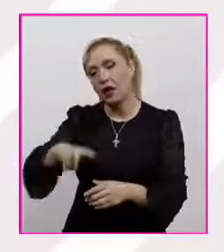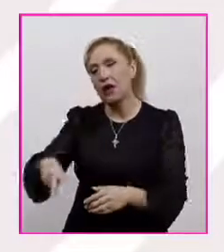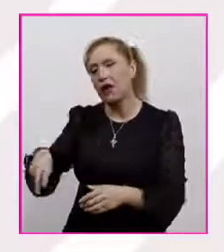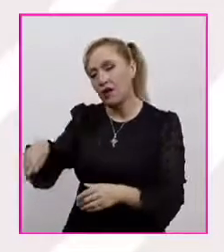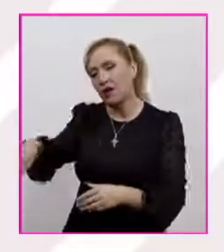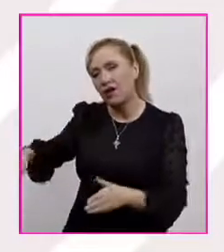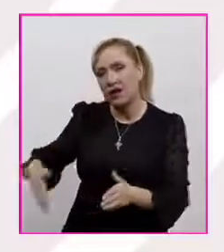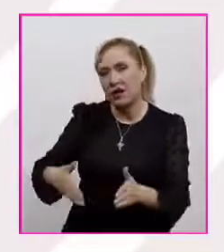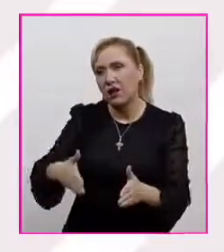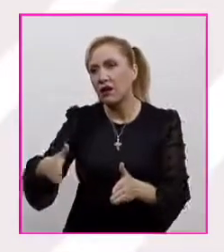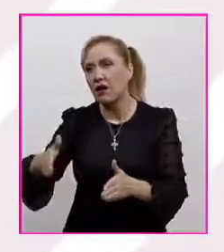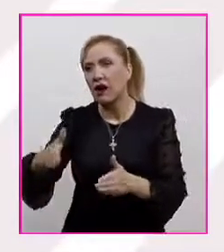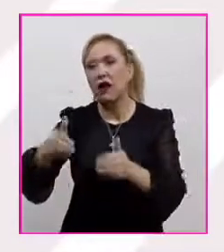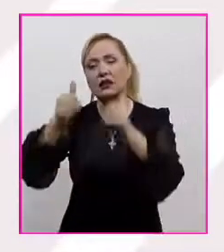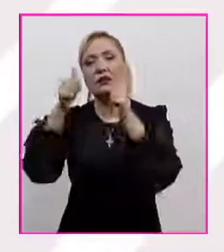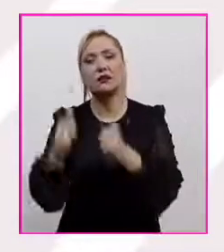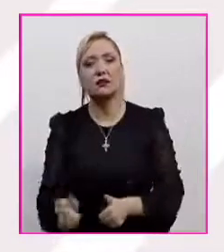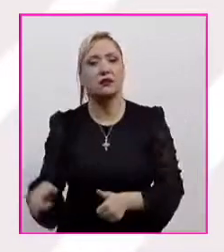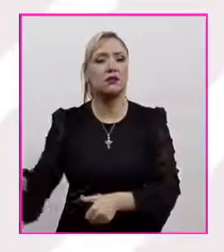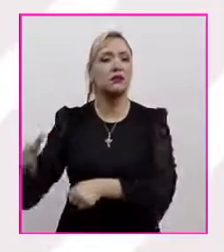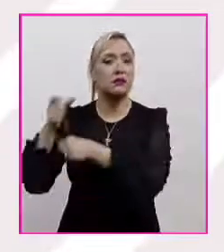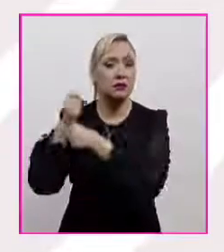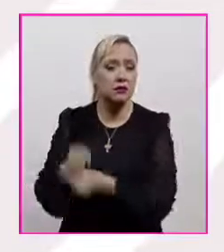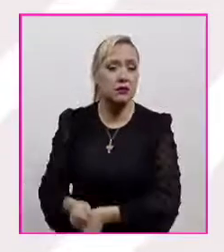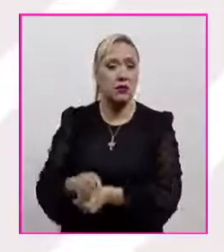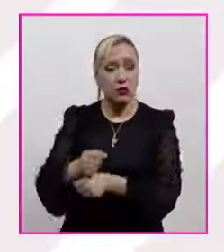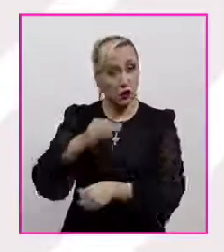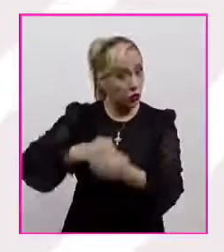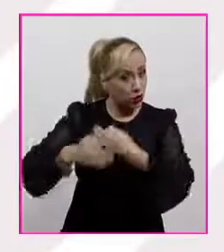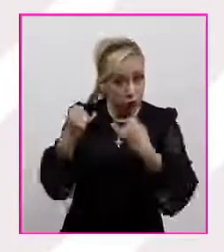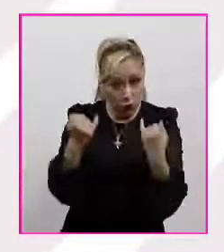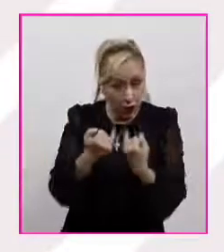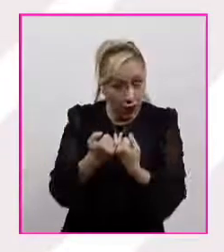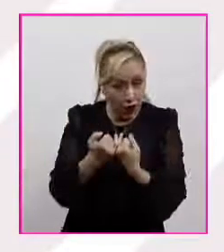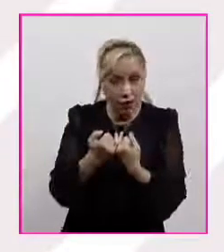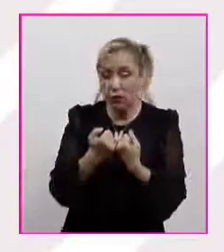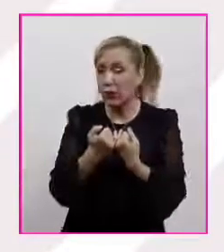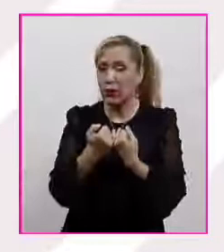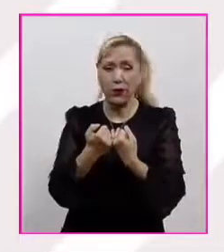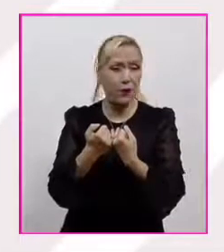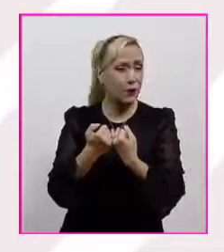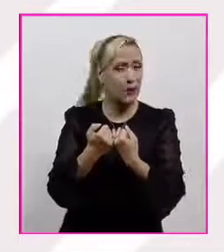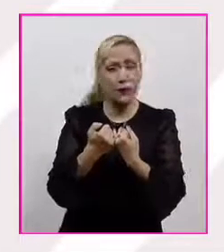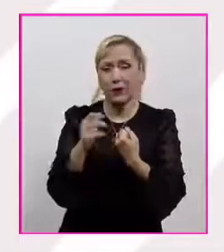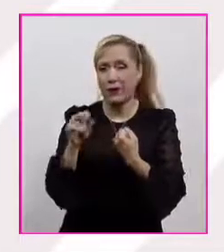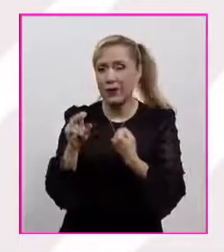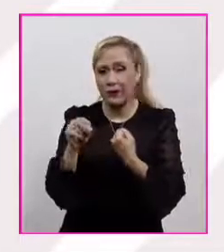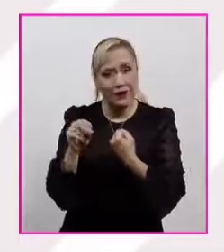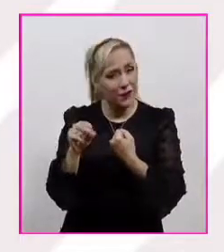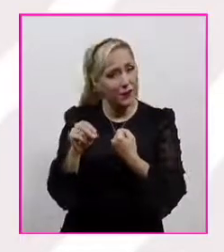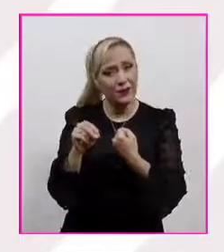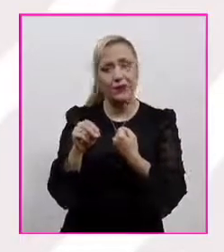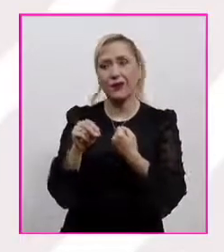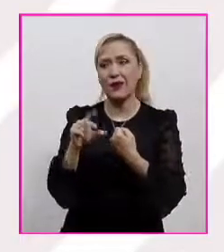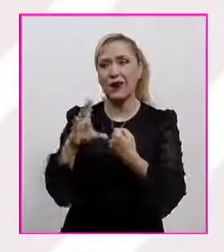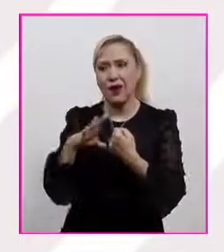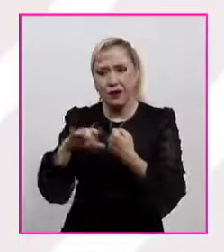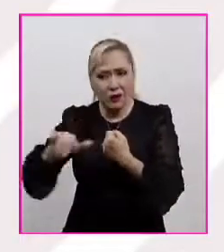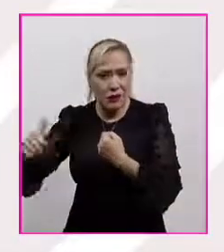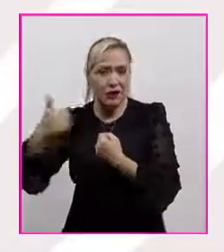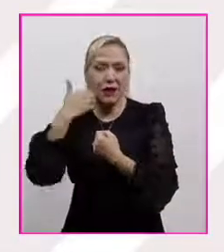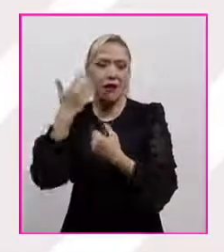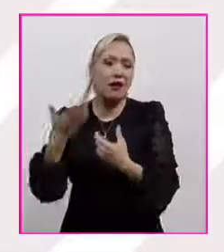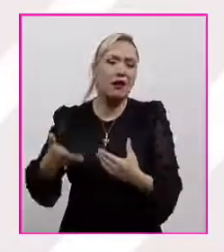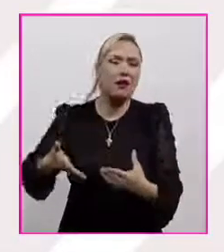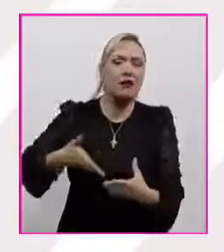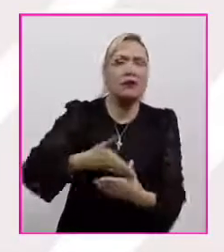que se quedan en México vienen de historias trágicas, pero no necesariamente necesitamos recurrir a ella para hablar del respeto que se le